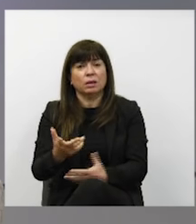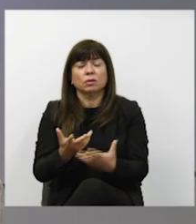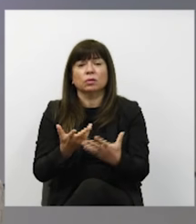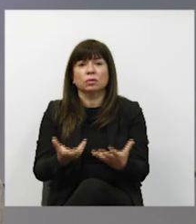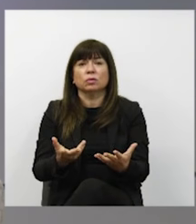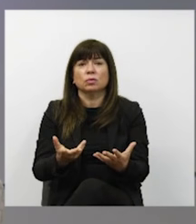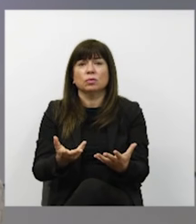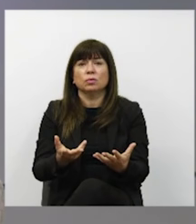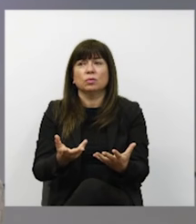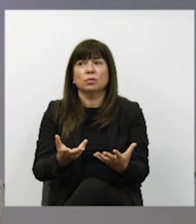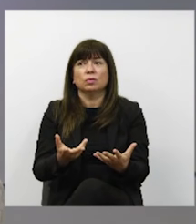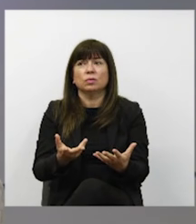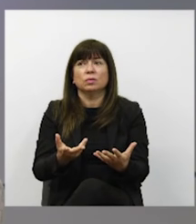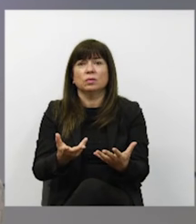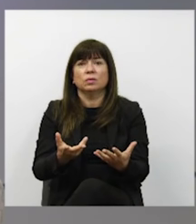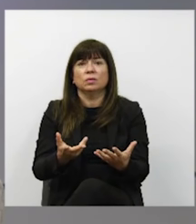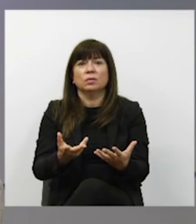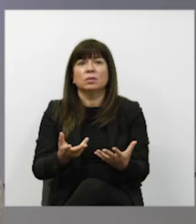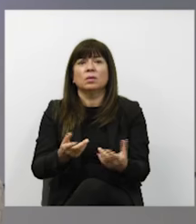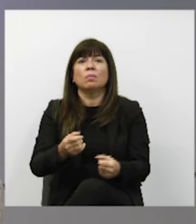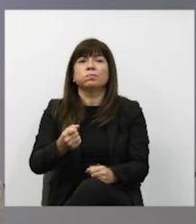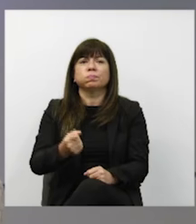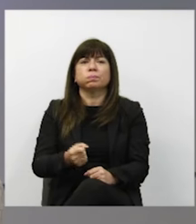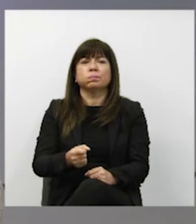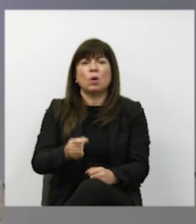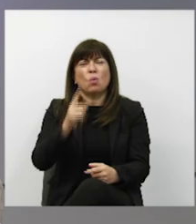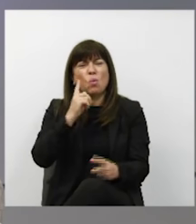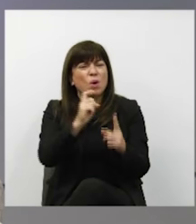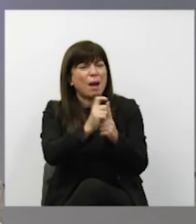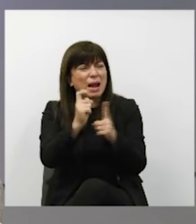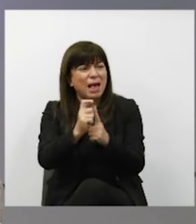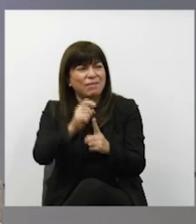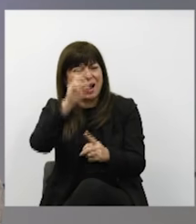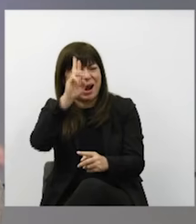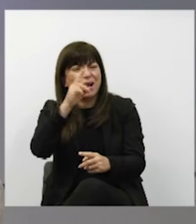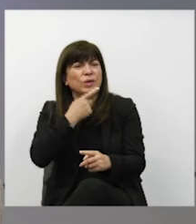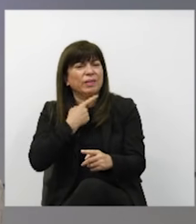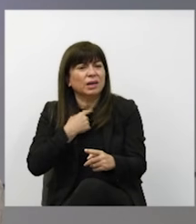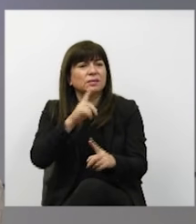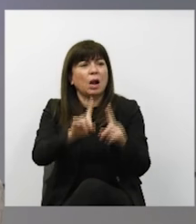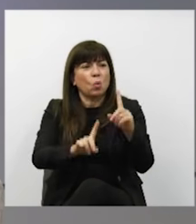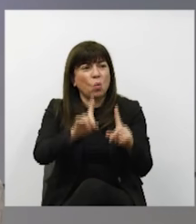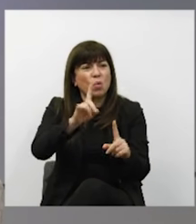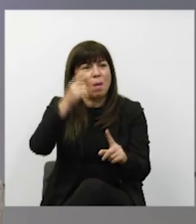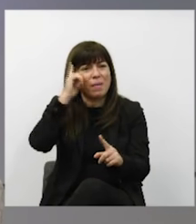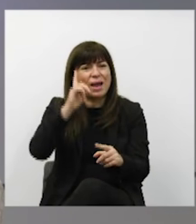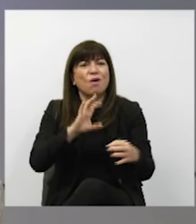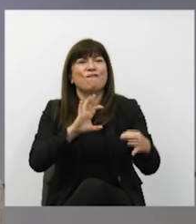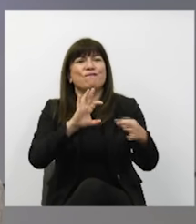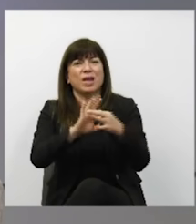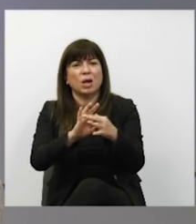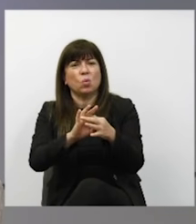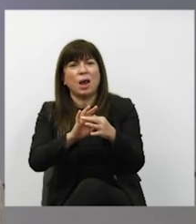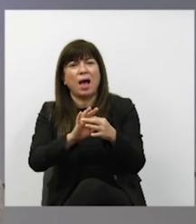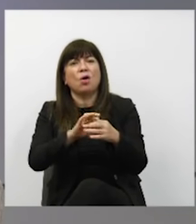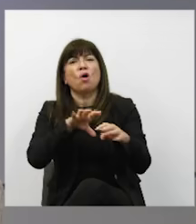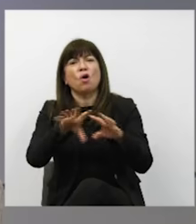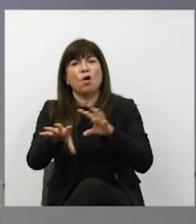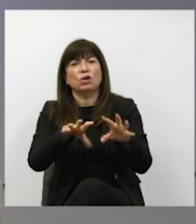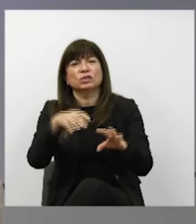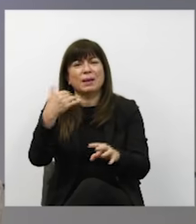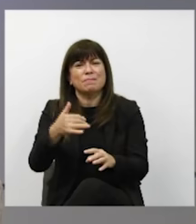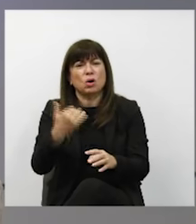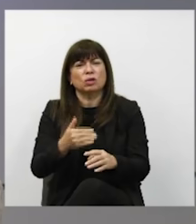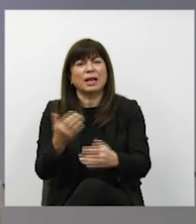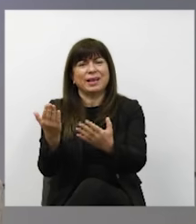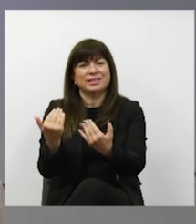veces se considera una palabra tecnocrática, una palabra que interesa a algunos, pero sin embargo está vinculado con cosas tan esenciales como la